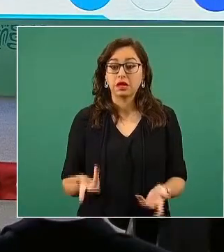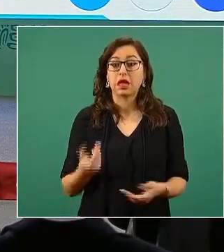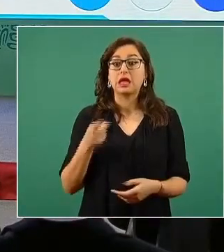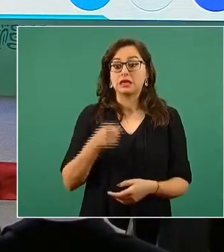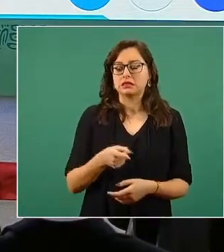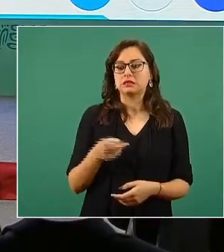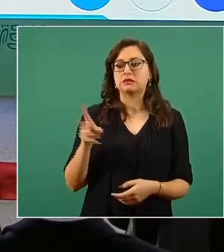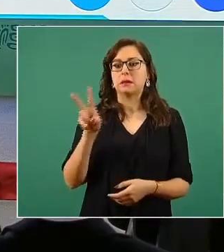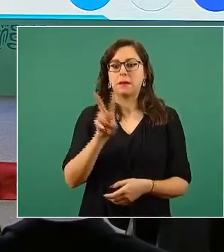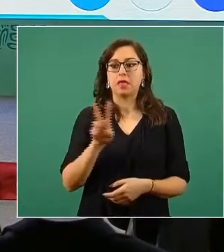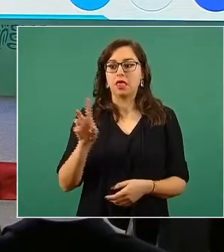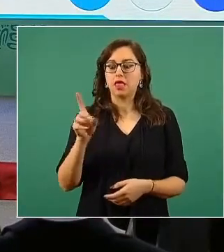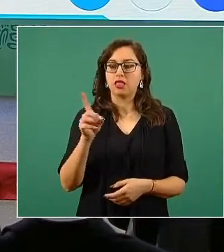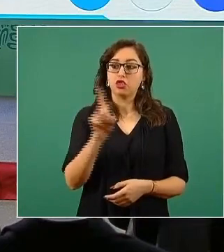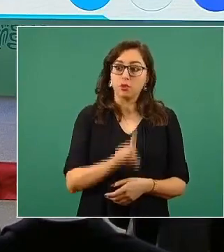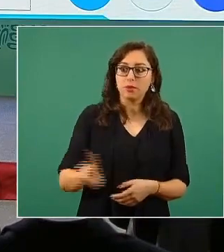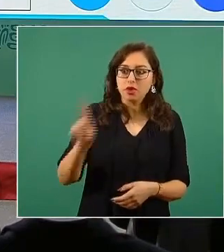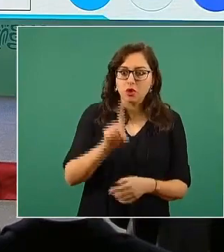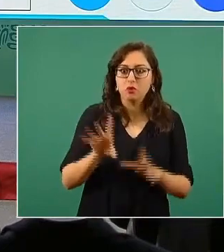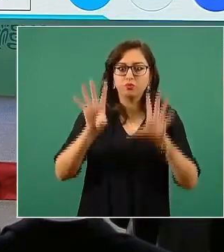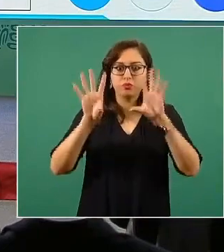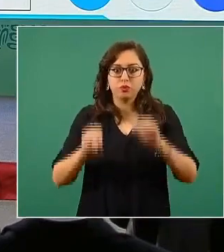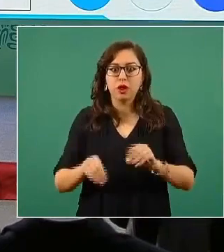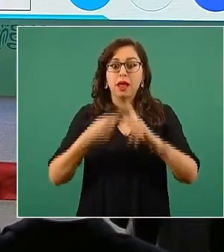el 96%. A la siguiente, por favor.